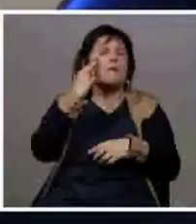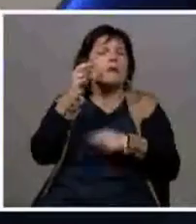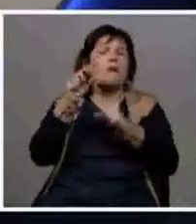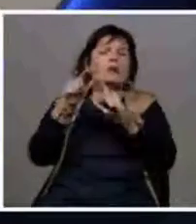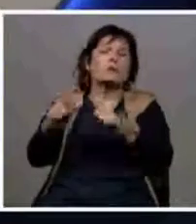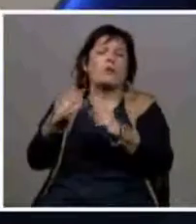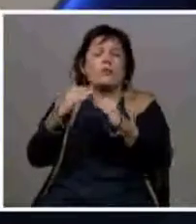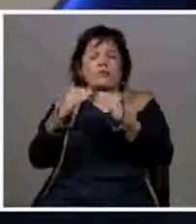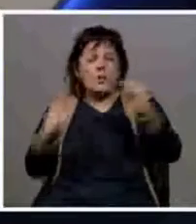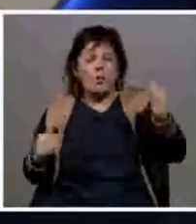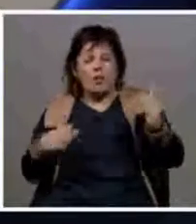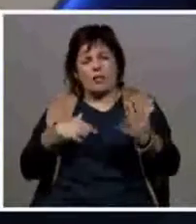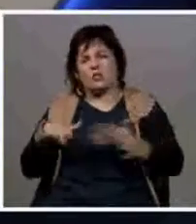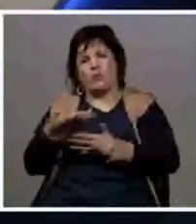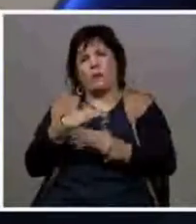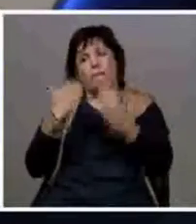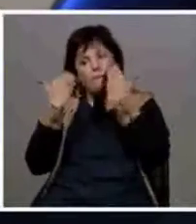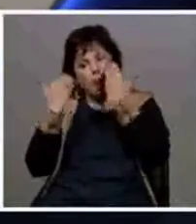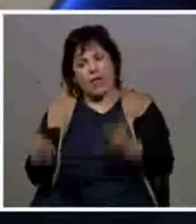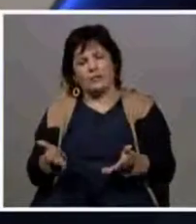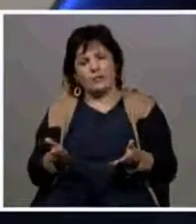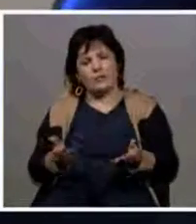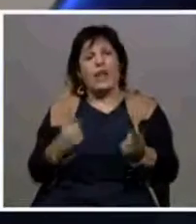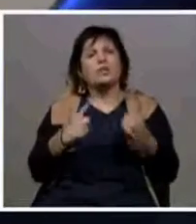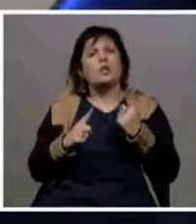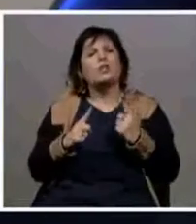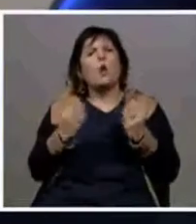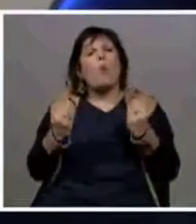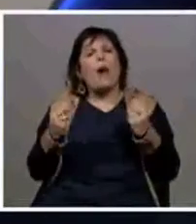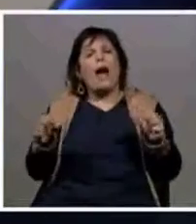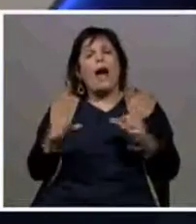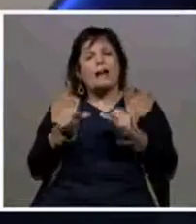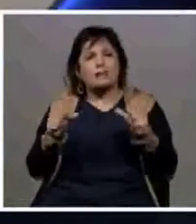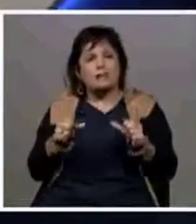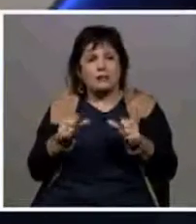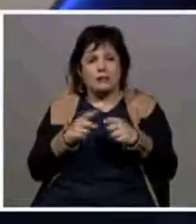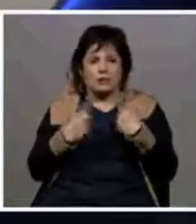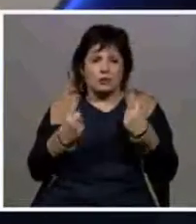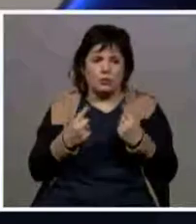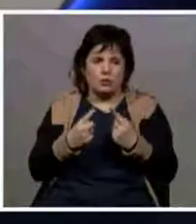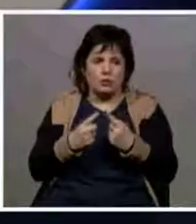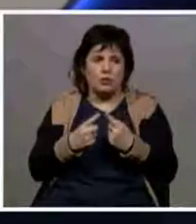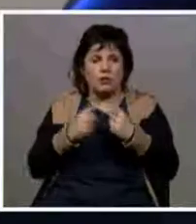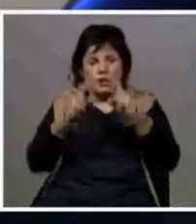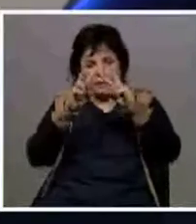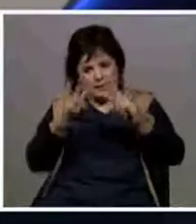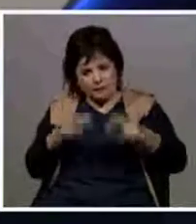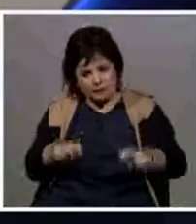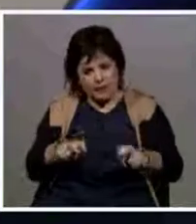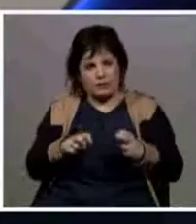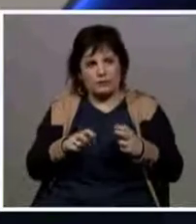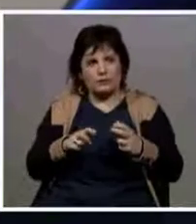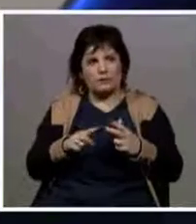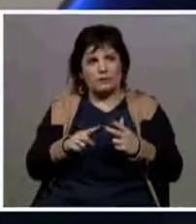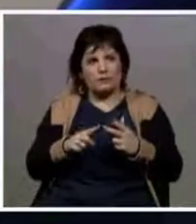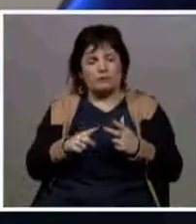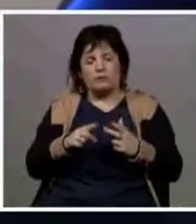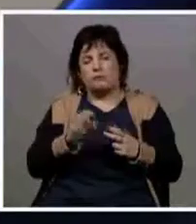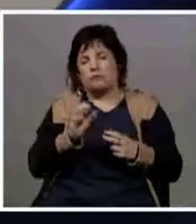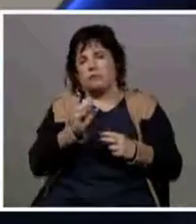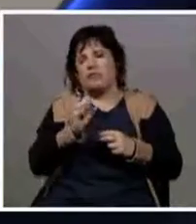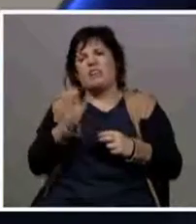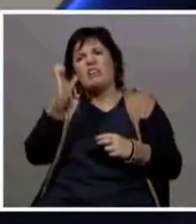de la desigualdad social que produce es cuáles son las estrategias en realidad nosotros hicimos la investigación de las estrategias la dejamos a